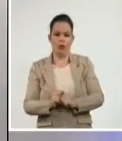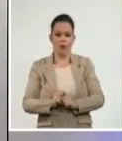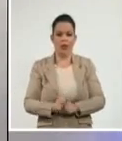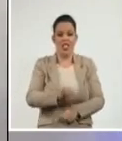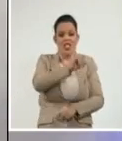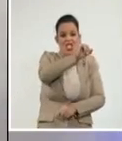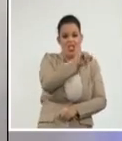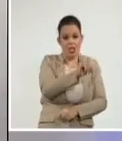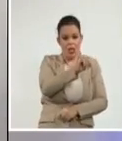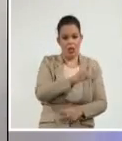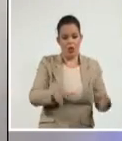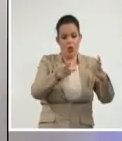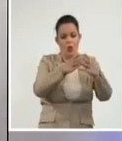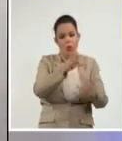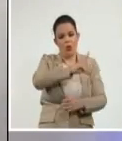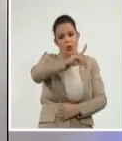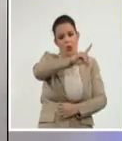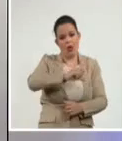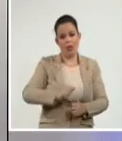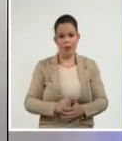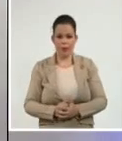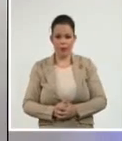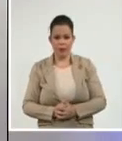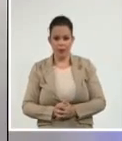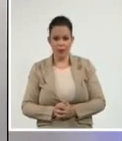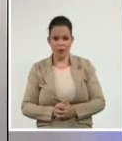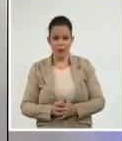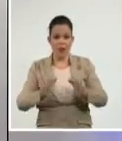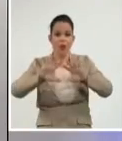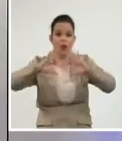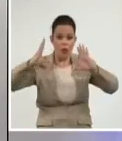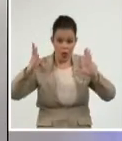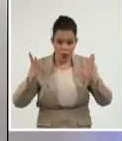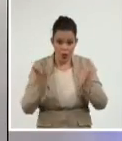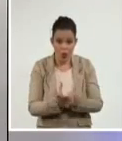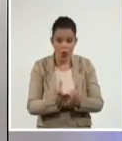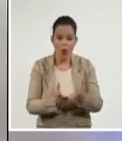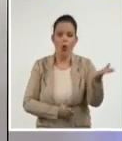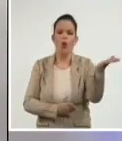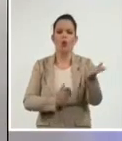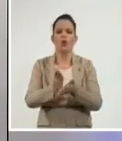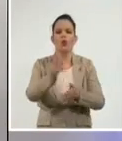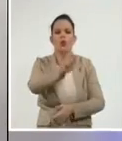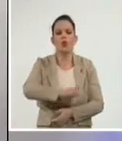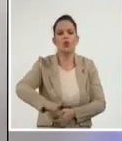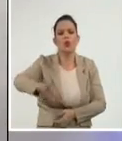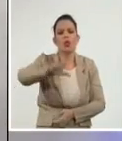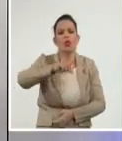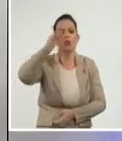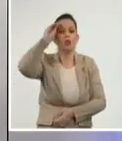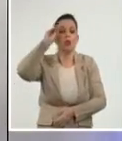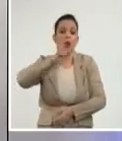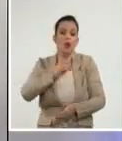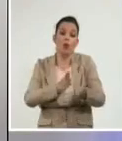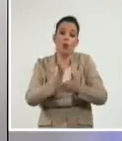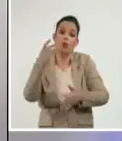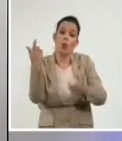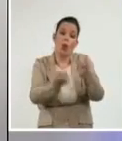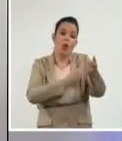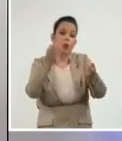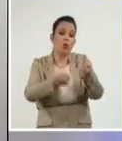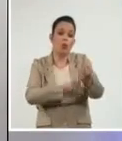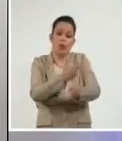esperar, ni de unos ni de otros. Lo que nos toca es construir el socialismo con esa piedra en el zapato, a nuestro ritmo,